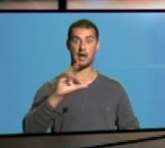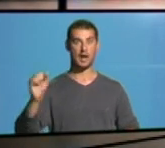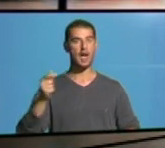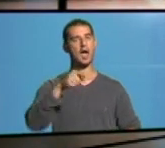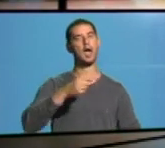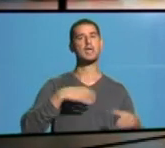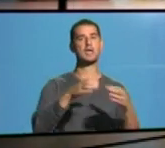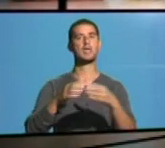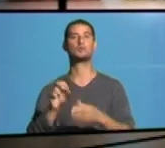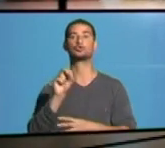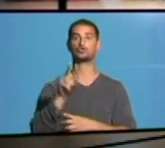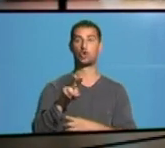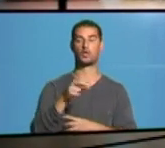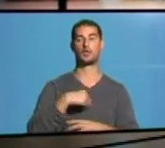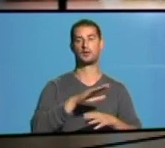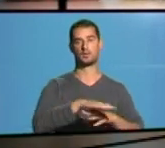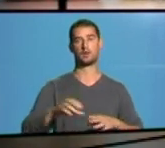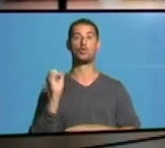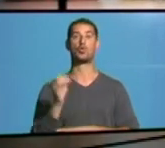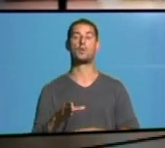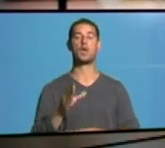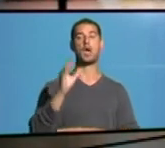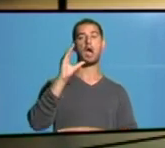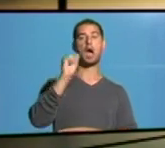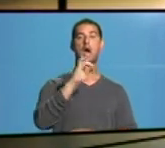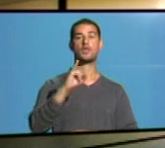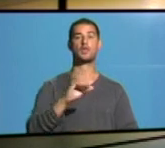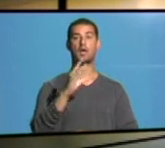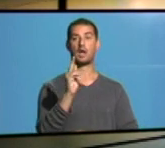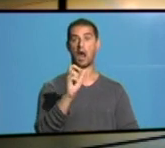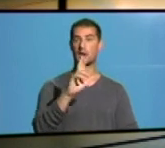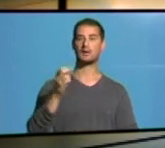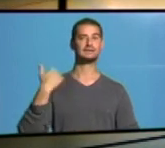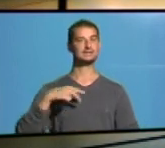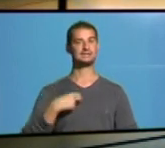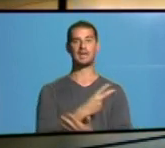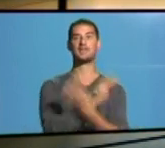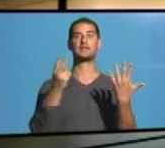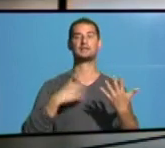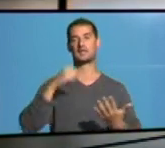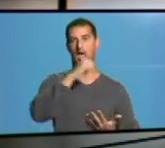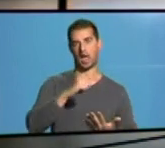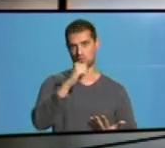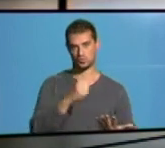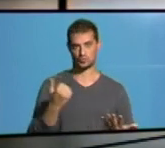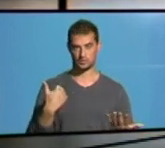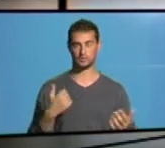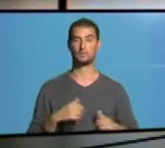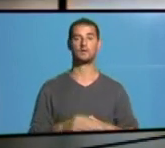12 equipos que conforman a base do Clube Azcar, leva 17 anos formando a súa canteira. Este ano contan